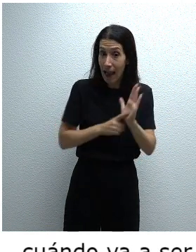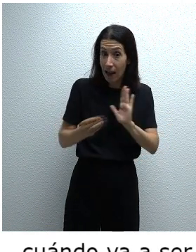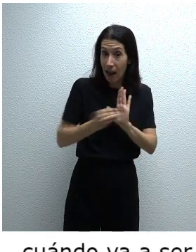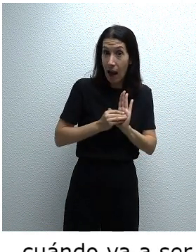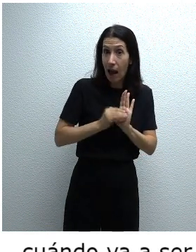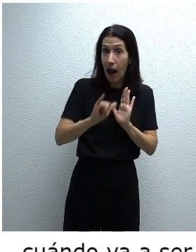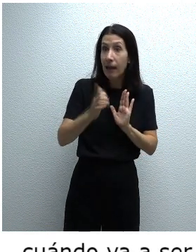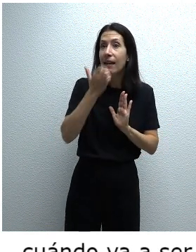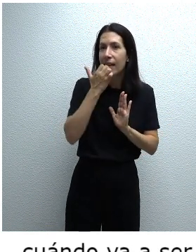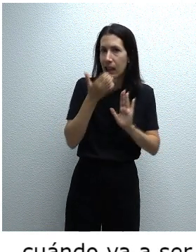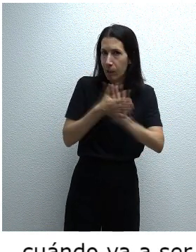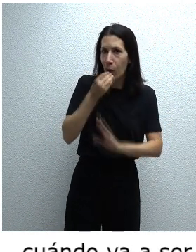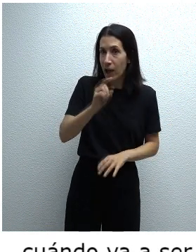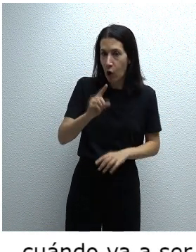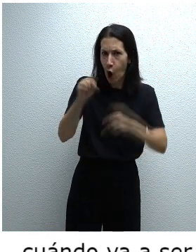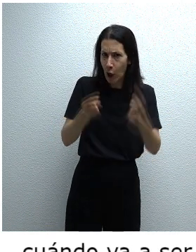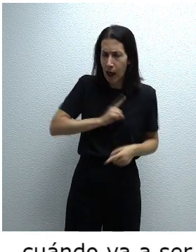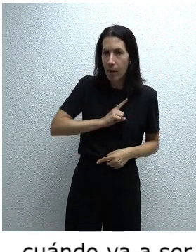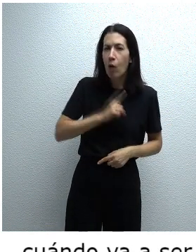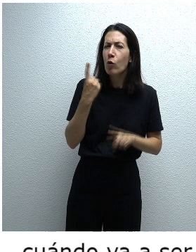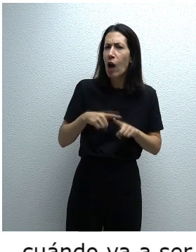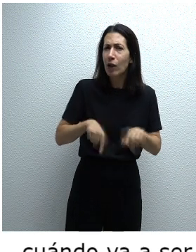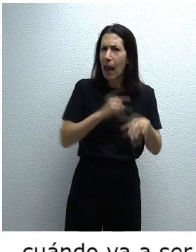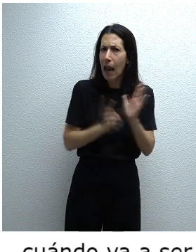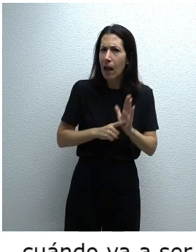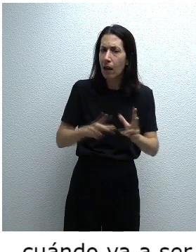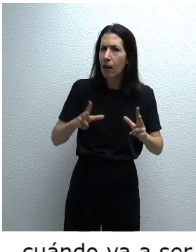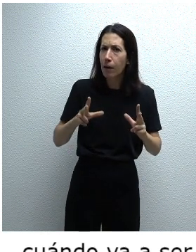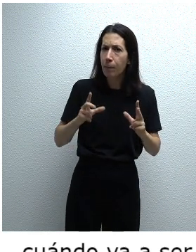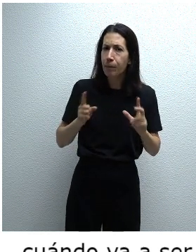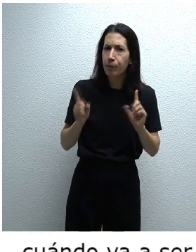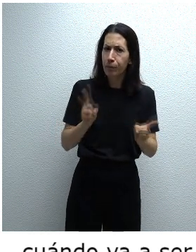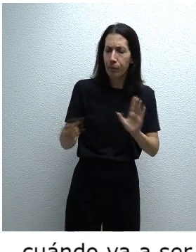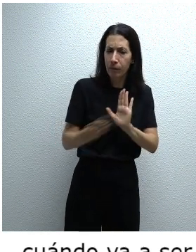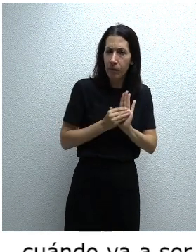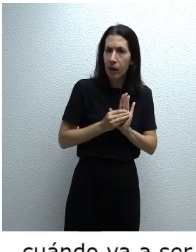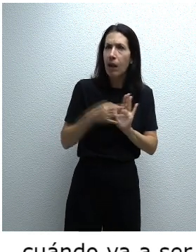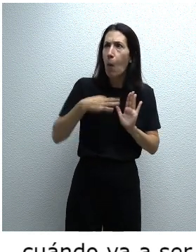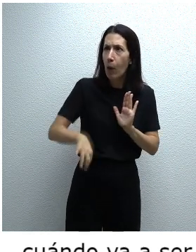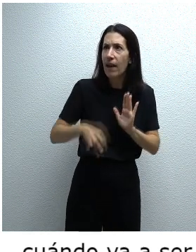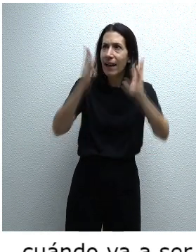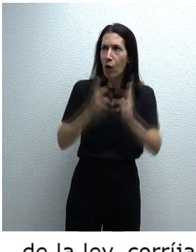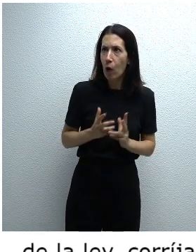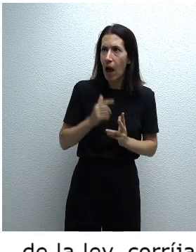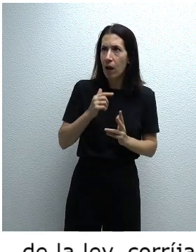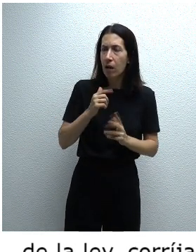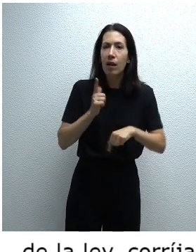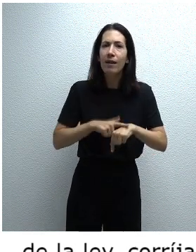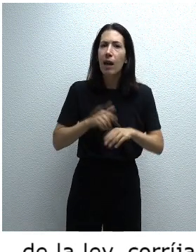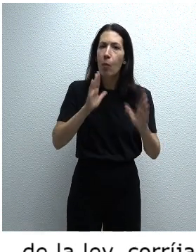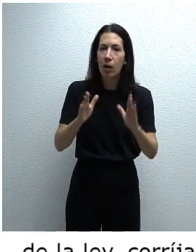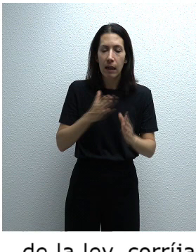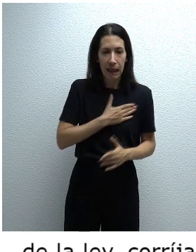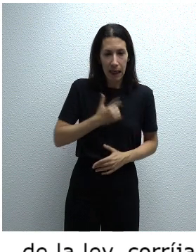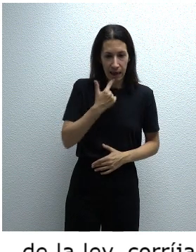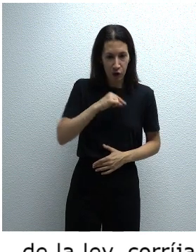no lo explico bien, una de las previsiones más importantes ha sido el poder objetivar ese momento. Es decir, que yo me sienta tranquila y el notario